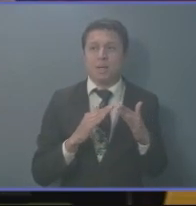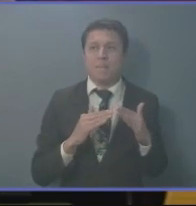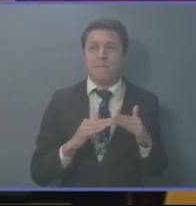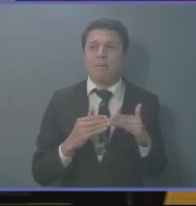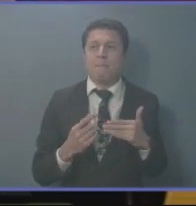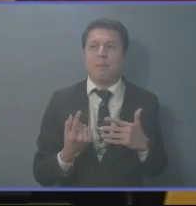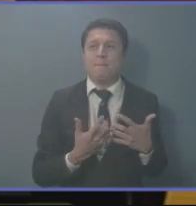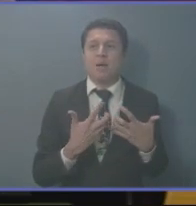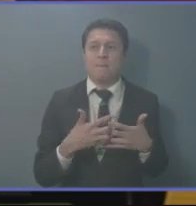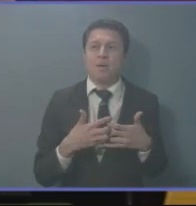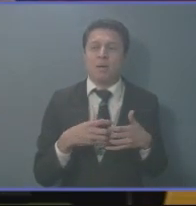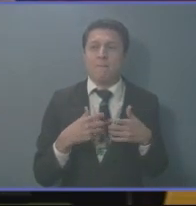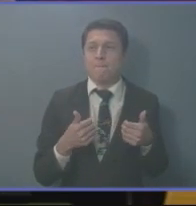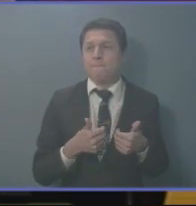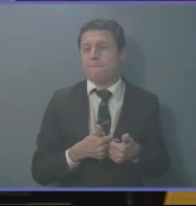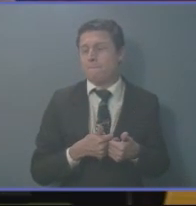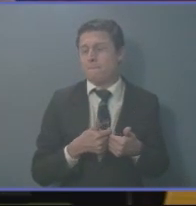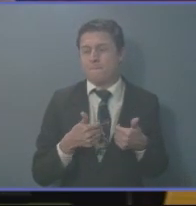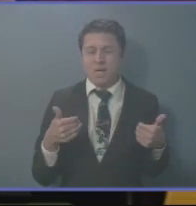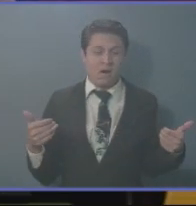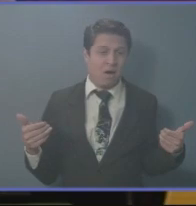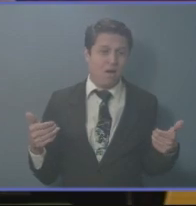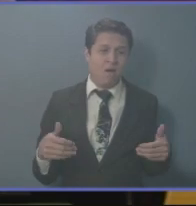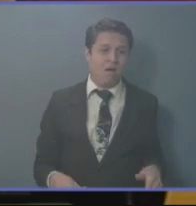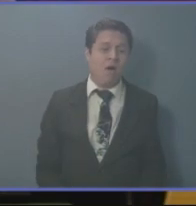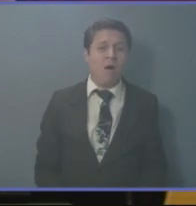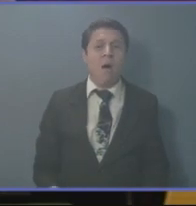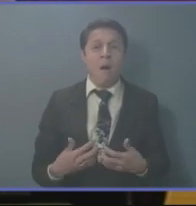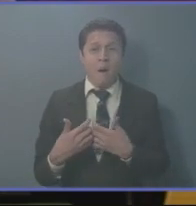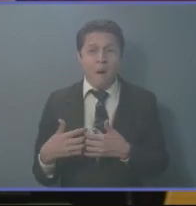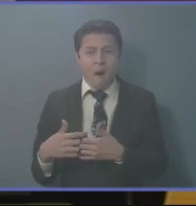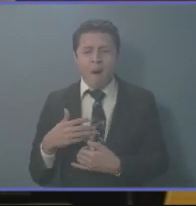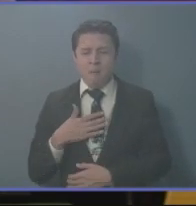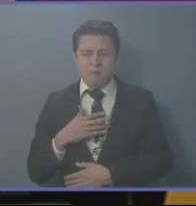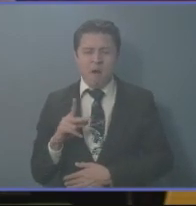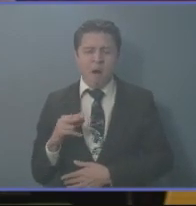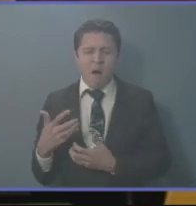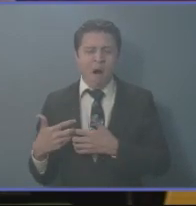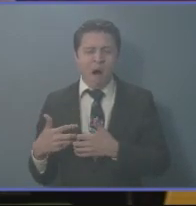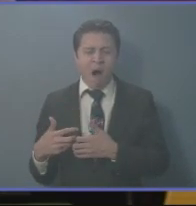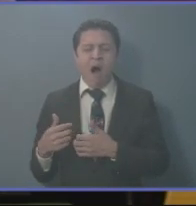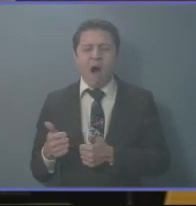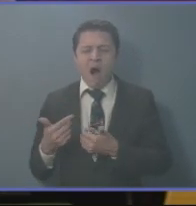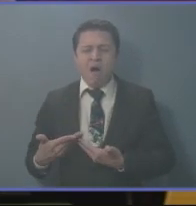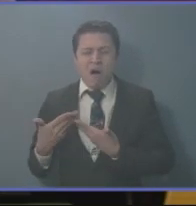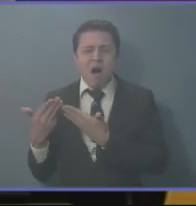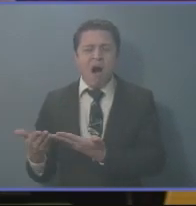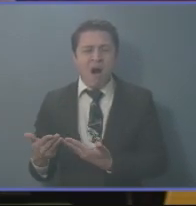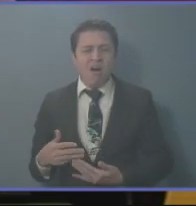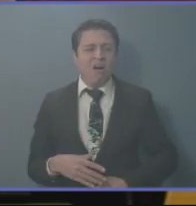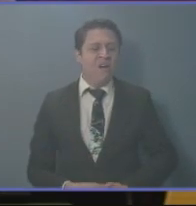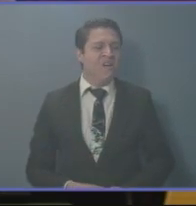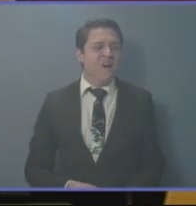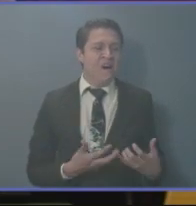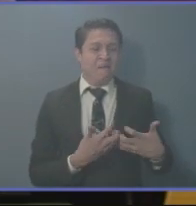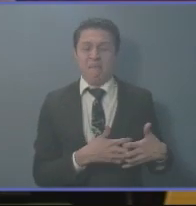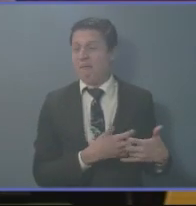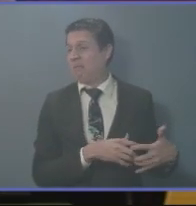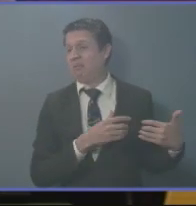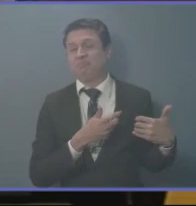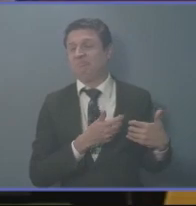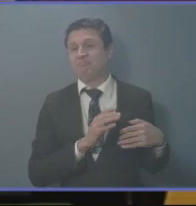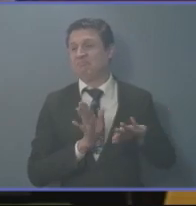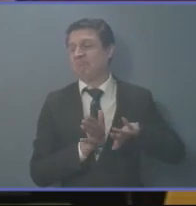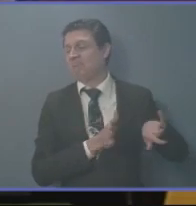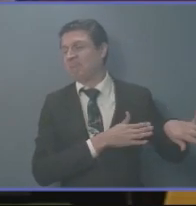empresarios que van a quedar excluidos. La mayoría de microempresarios no van a ver ni un centavo de este